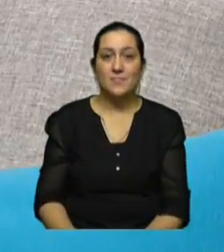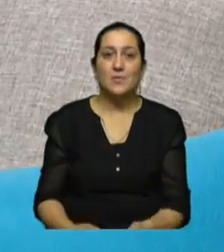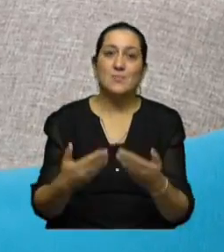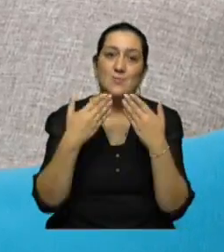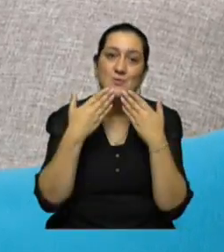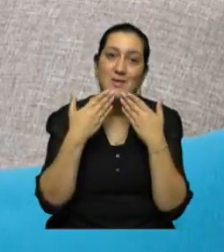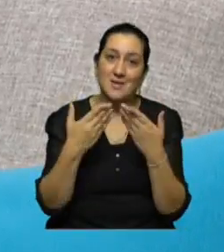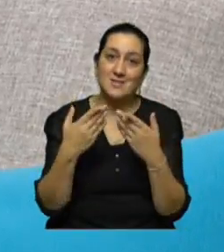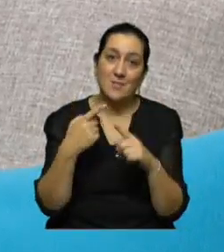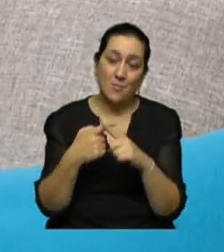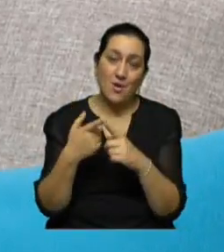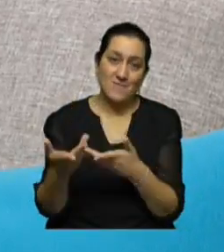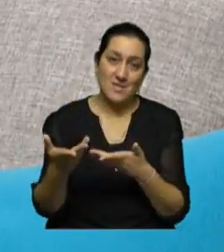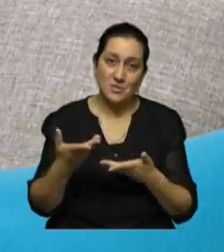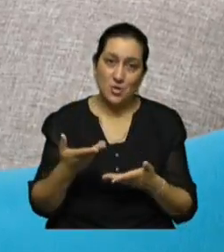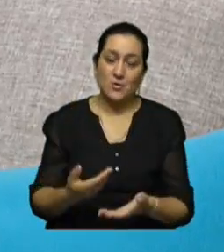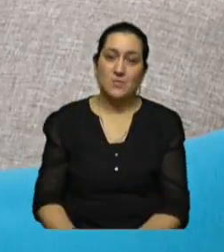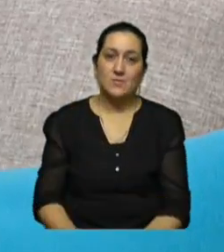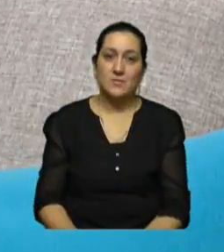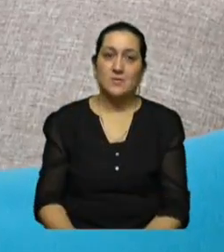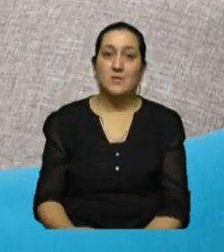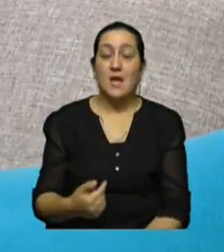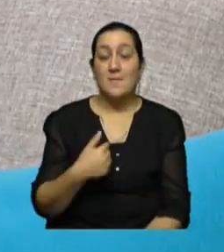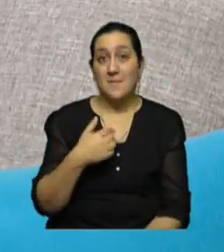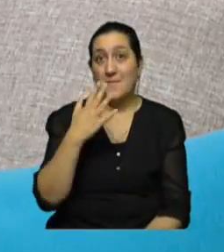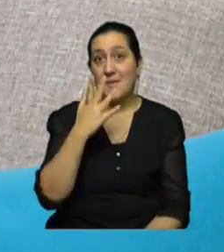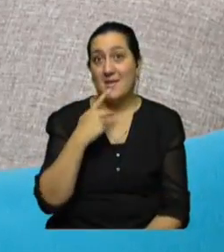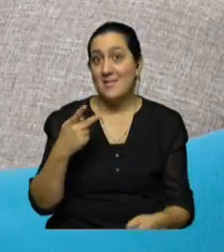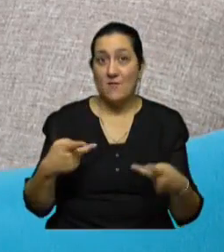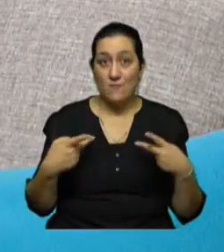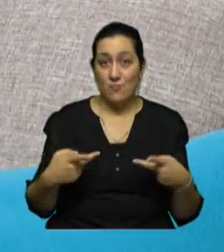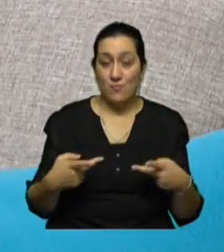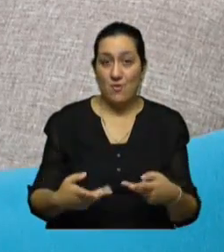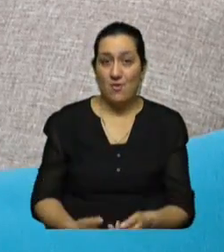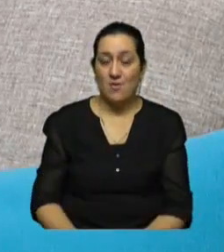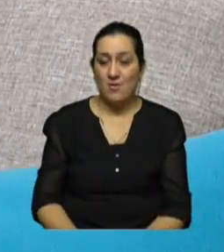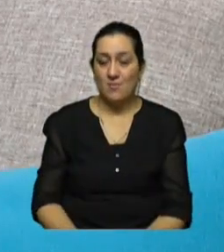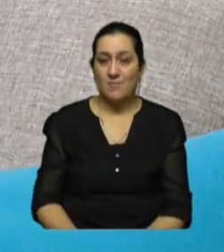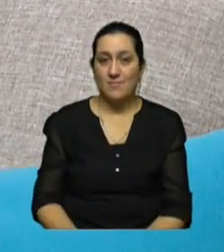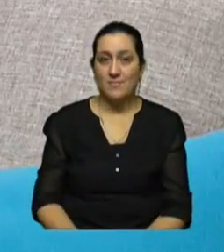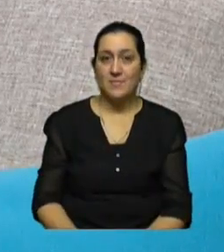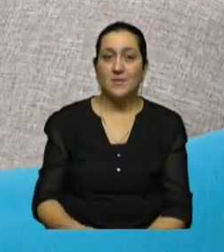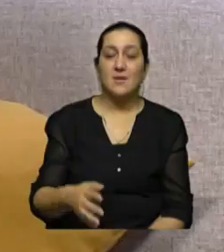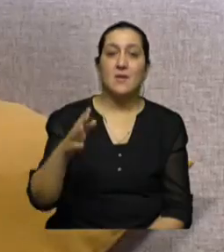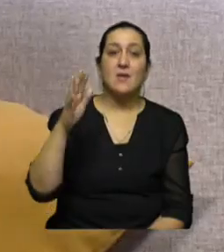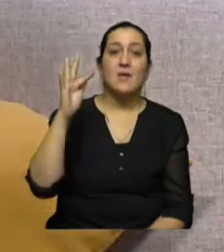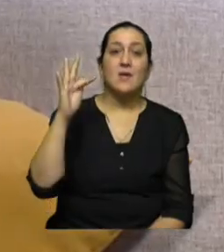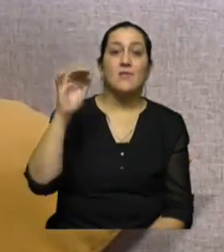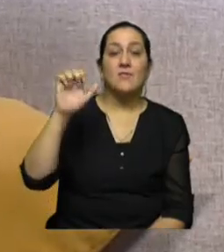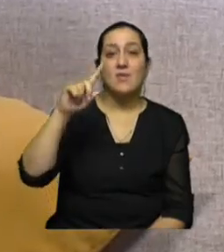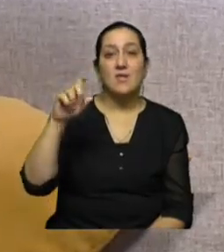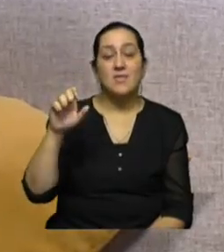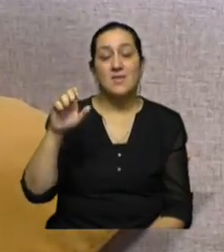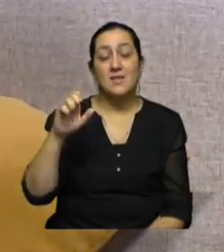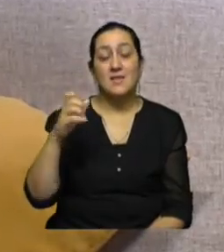a ustedes por la invitación. Cada vez que yo soy muy futbolera, creo que la mitad del país lo es, y Fede se está convirtiendo en una